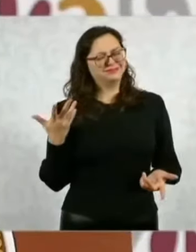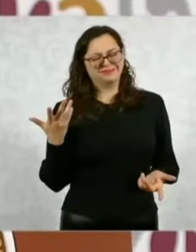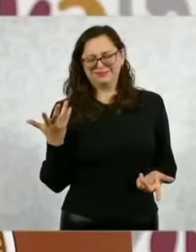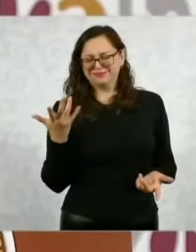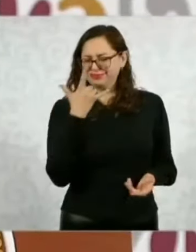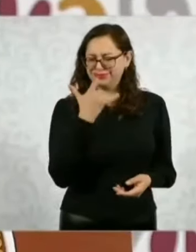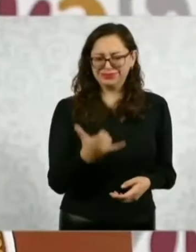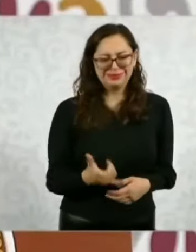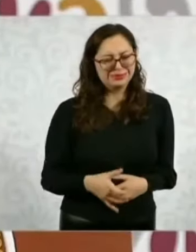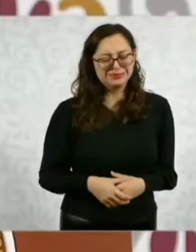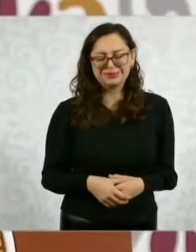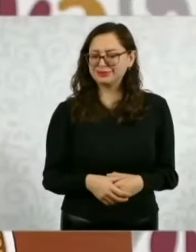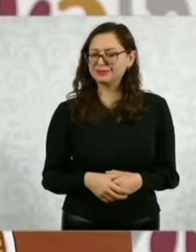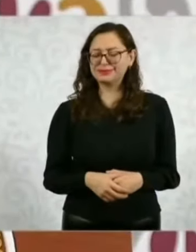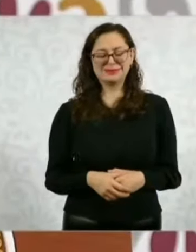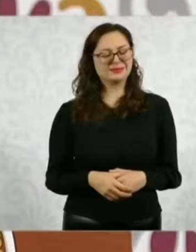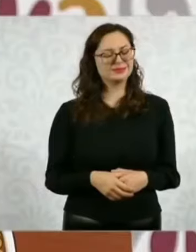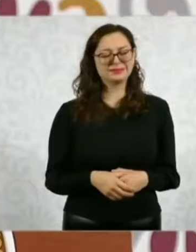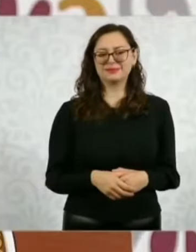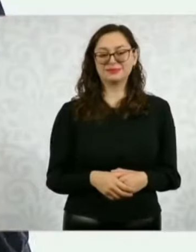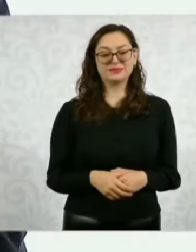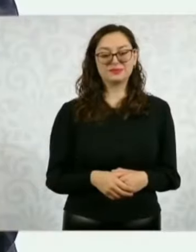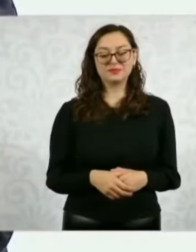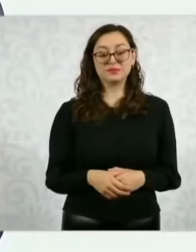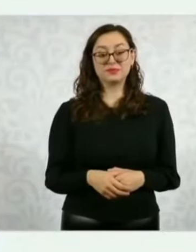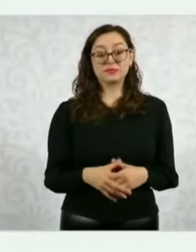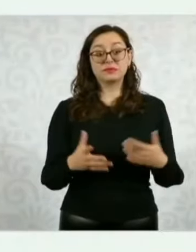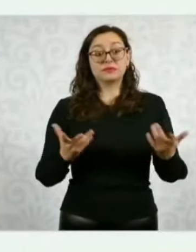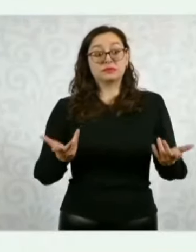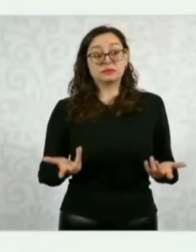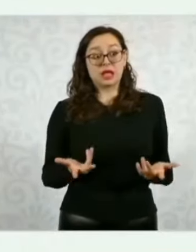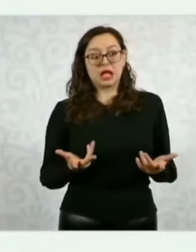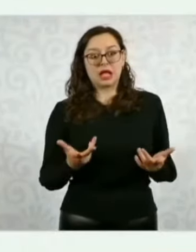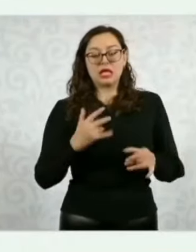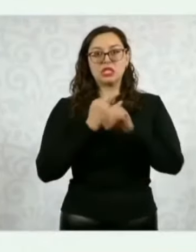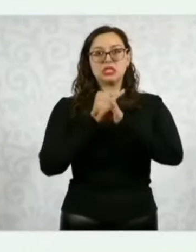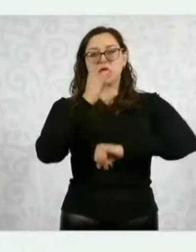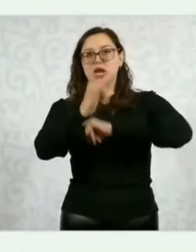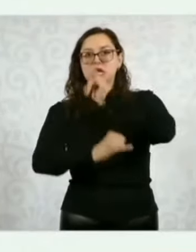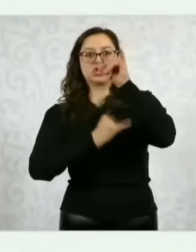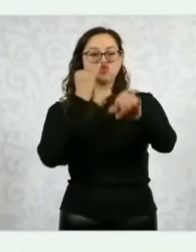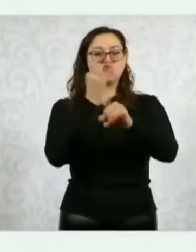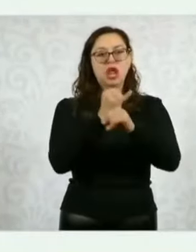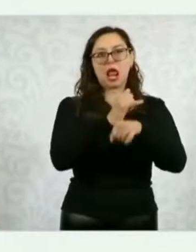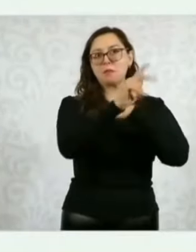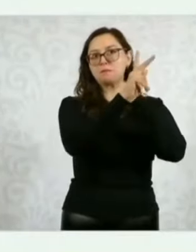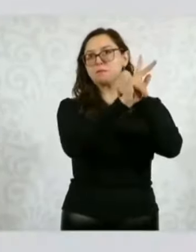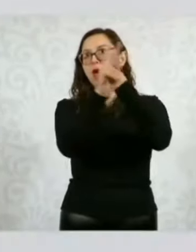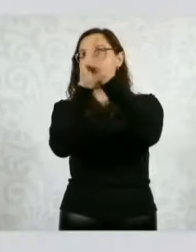extrañas como eso. Una conspiración internacional, dijeron,